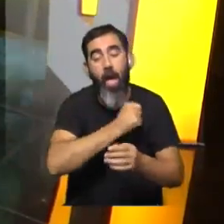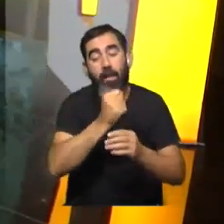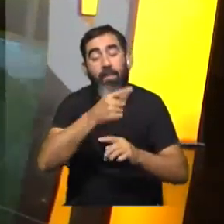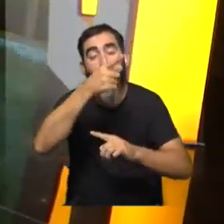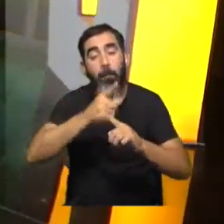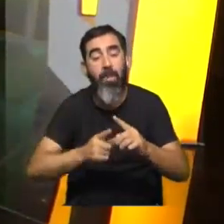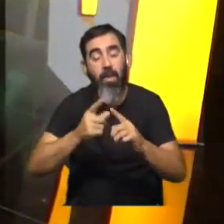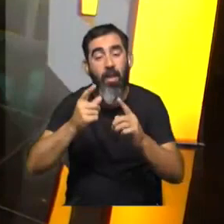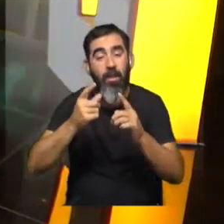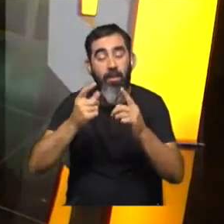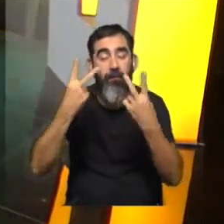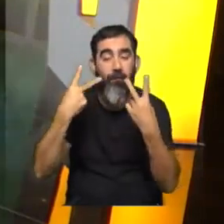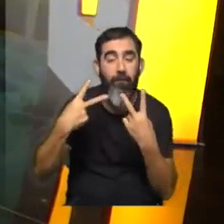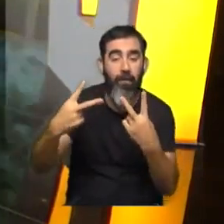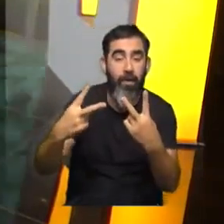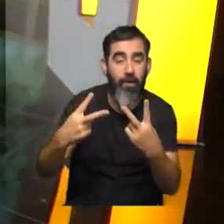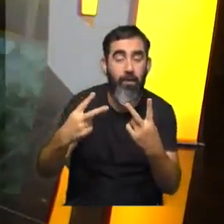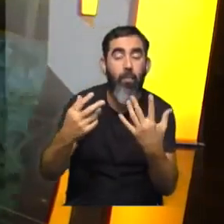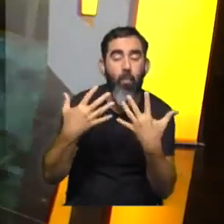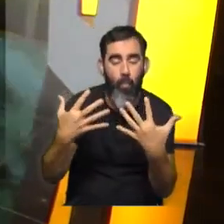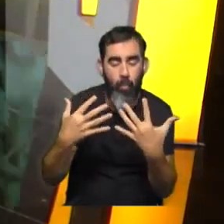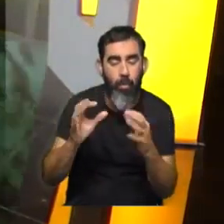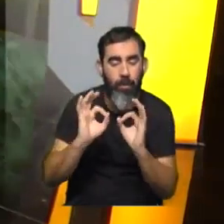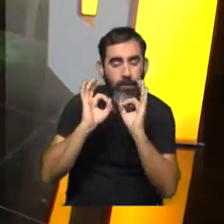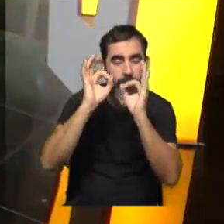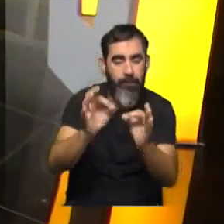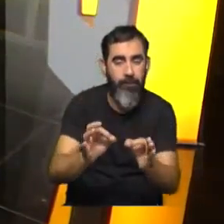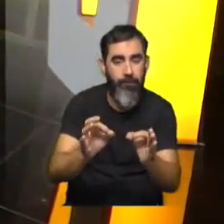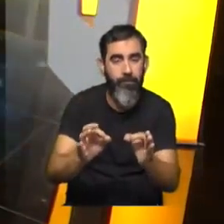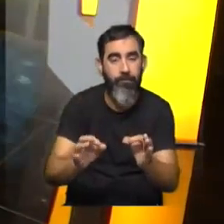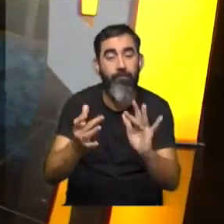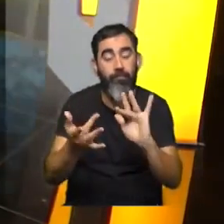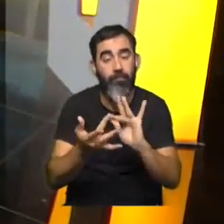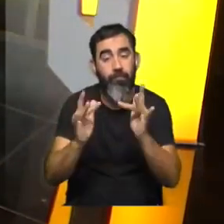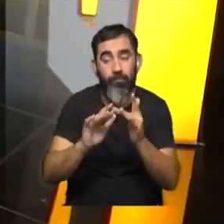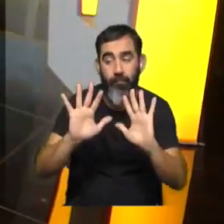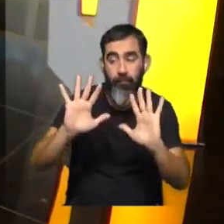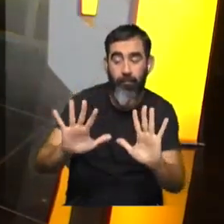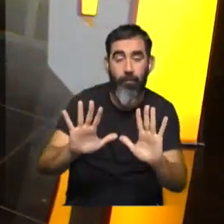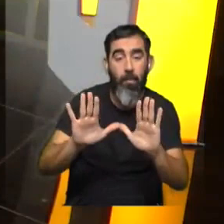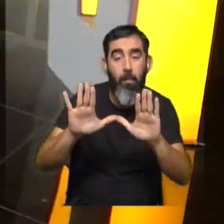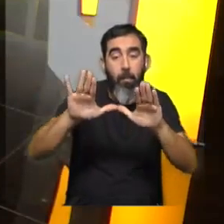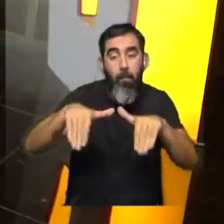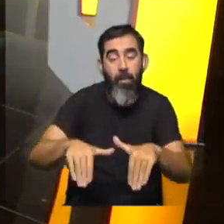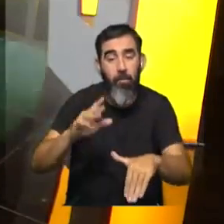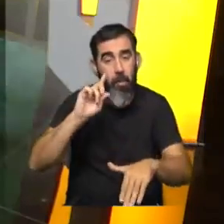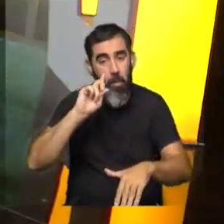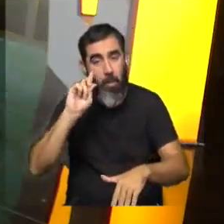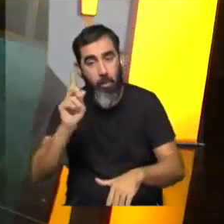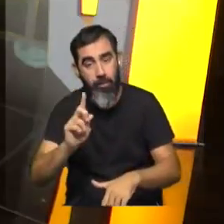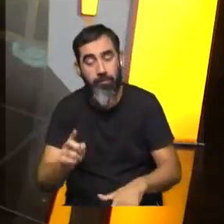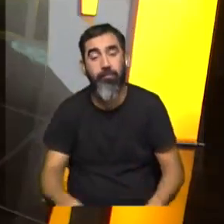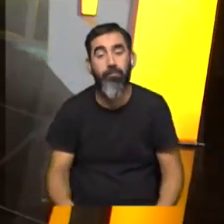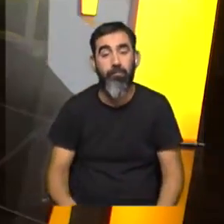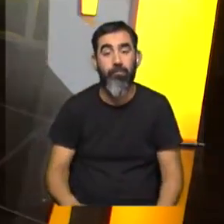del recorrido. Hay que seguir, se puede llegar. Y tomamos contacto con esto, ¿no?, con un patrimonio desconocido, pero que además